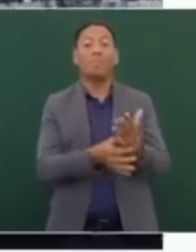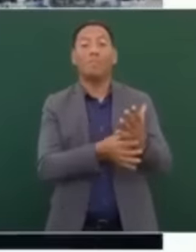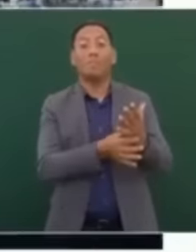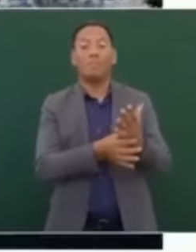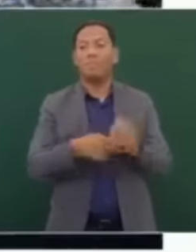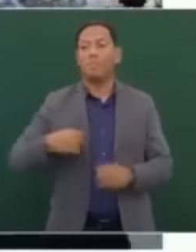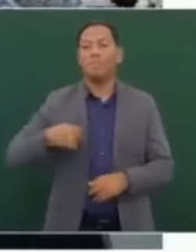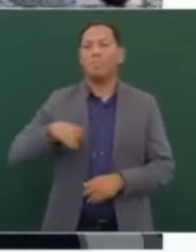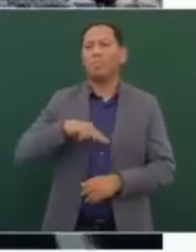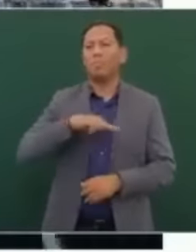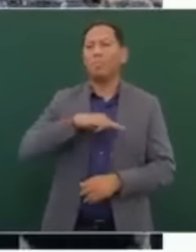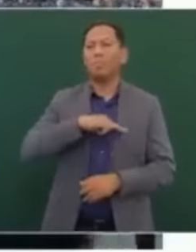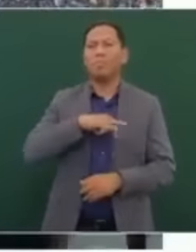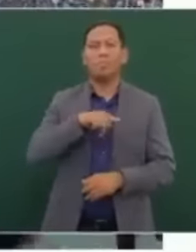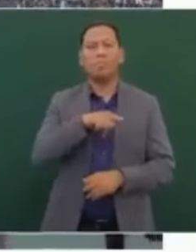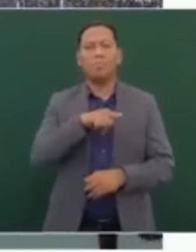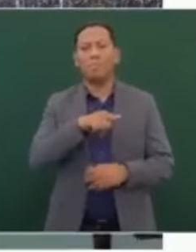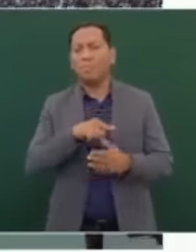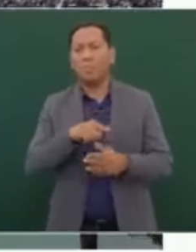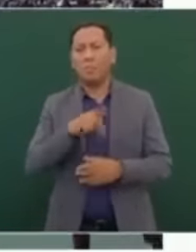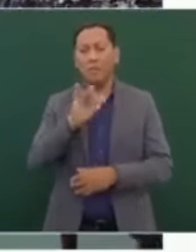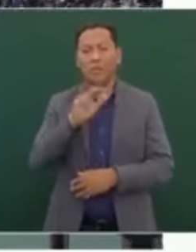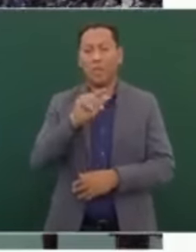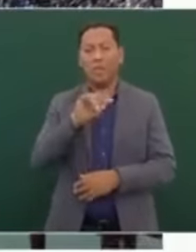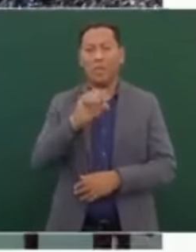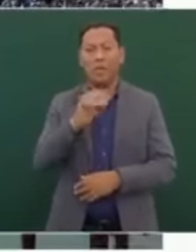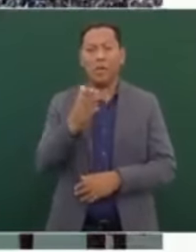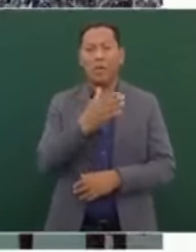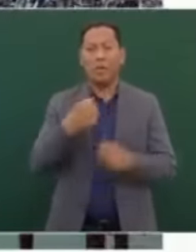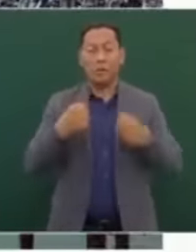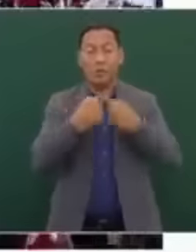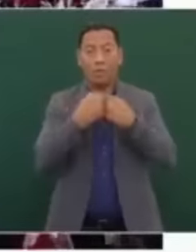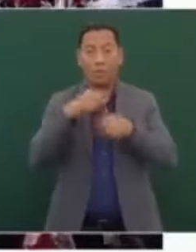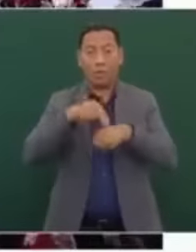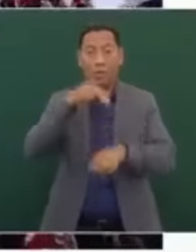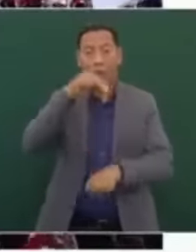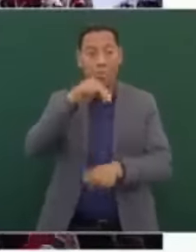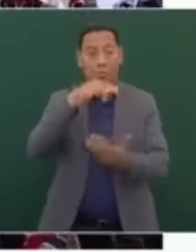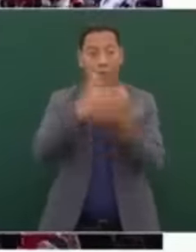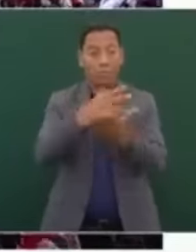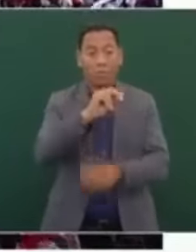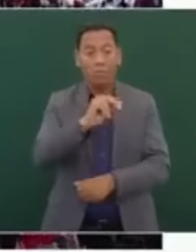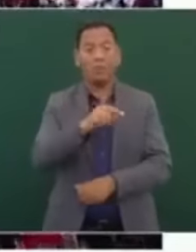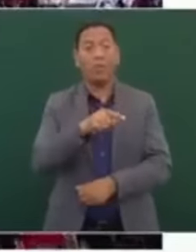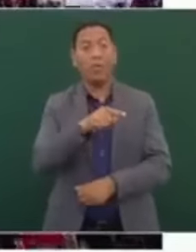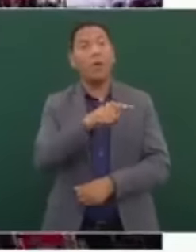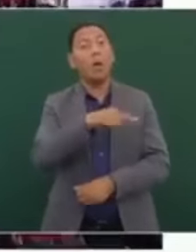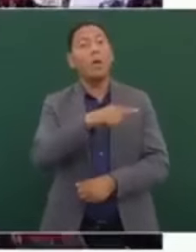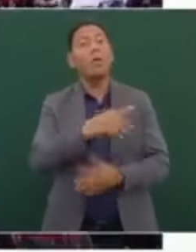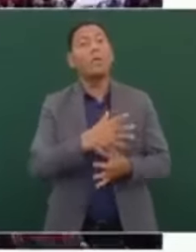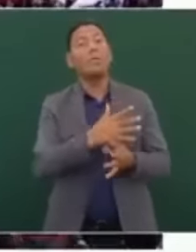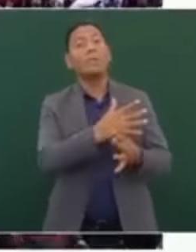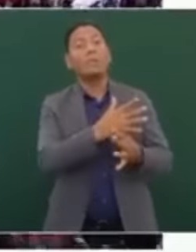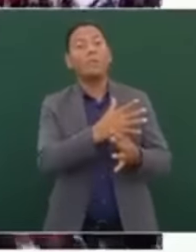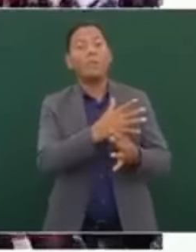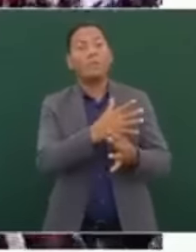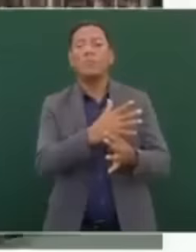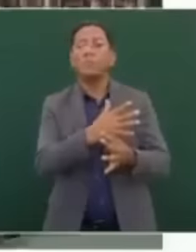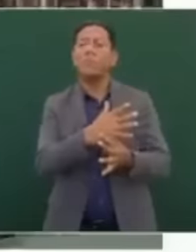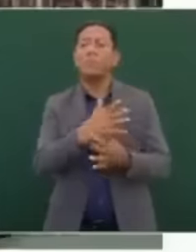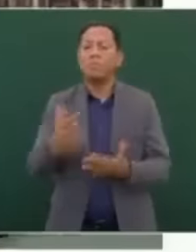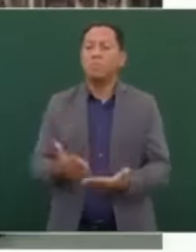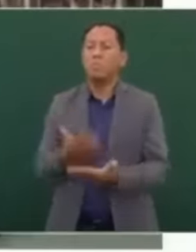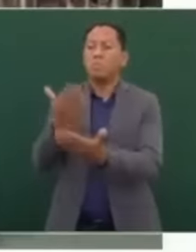deteníamos el tráfico de fentanilo hacia la frontera norte, ellos iban a proponer